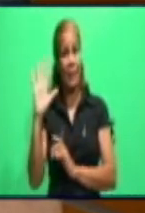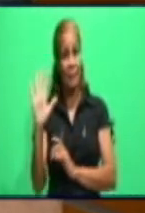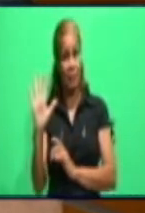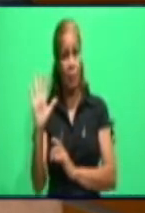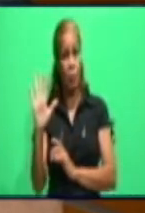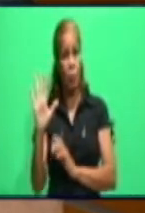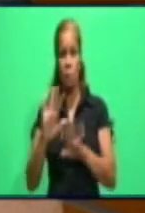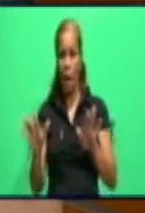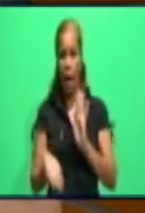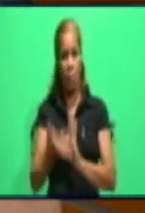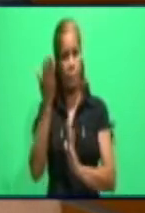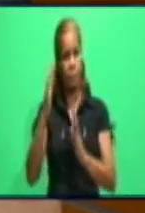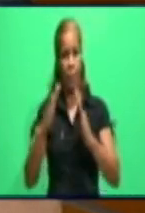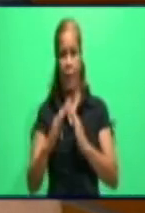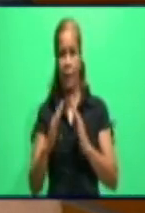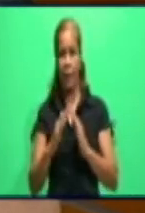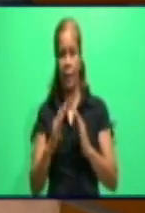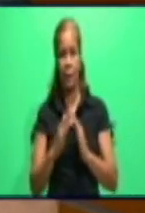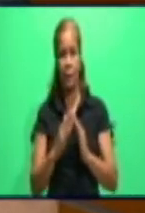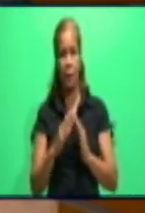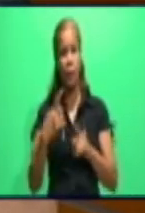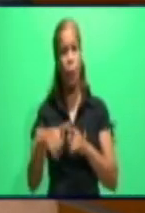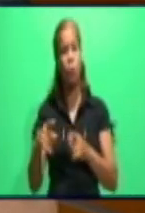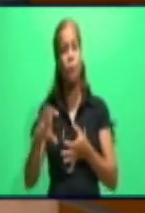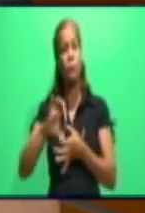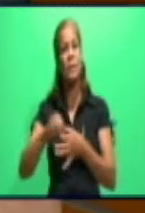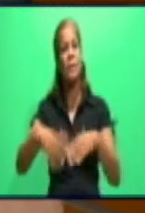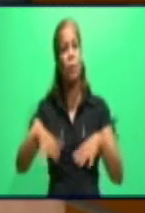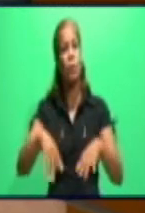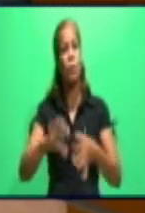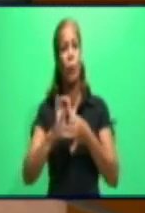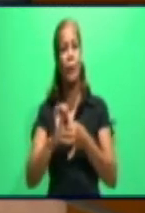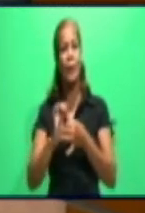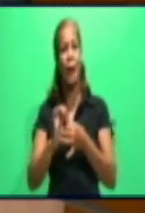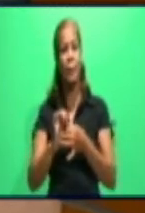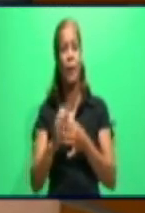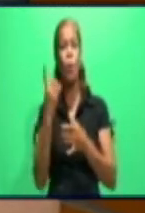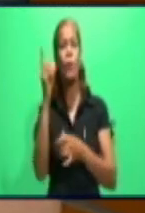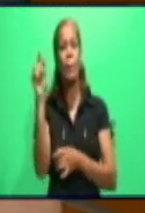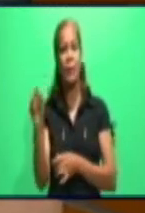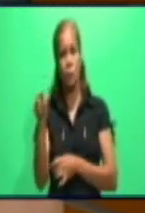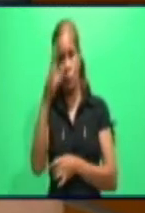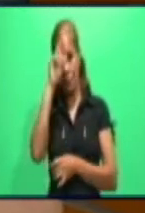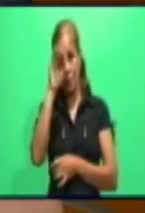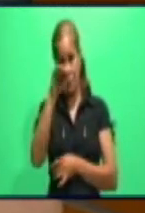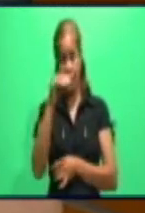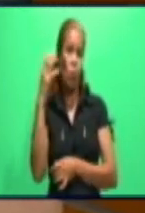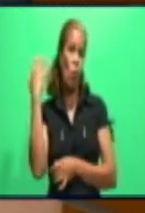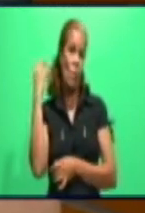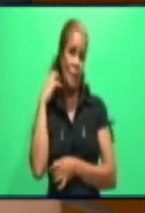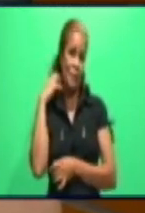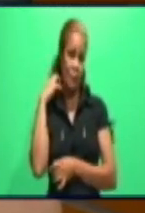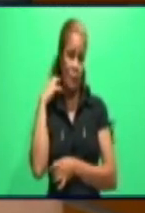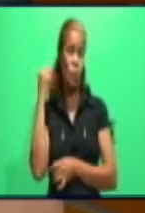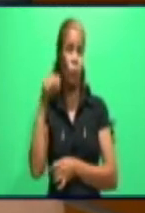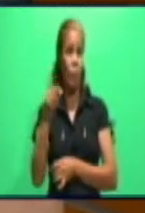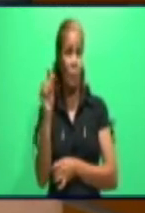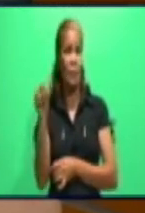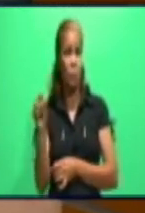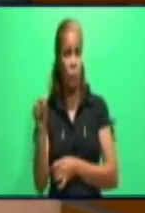el estado de los pacientes graves y críticos bueno tenemos un paciente en el celia sánchez un sospechoso de alto riesgo este paciente